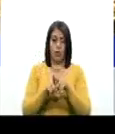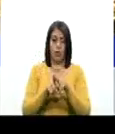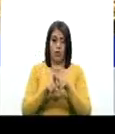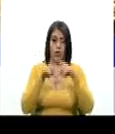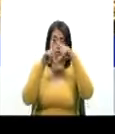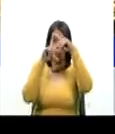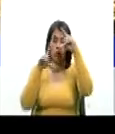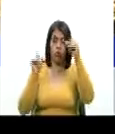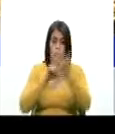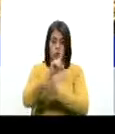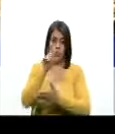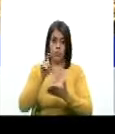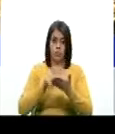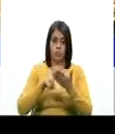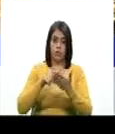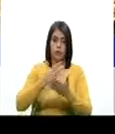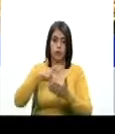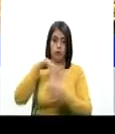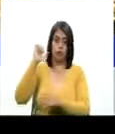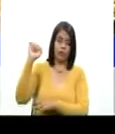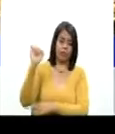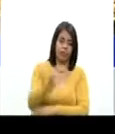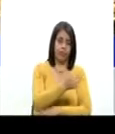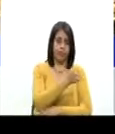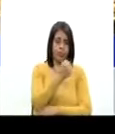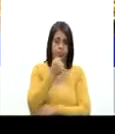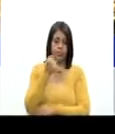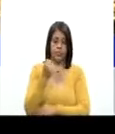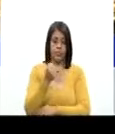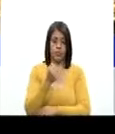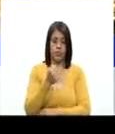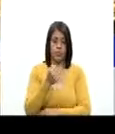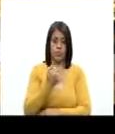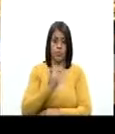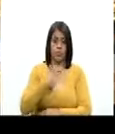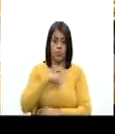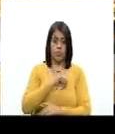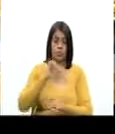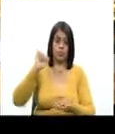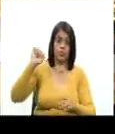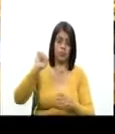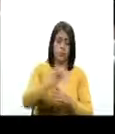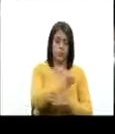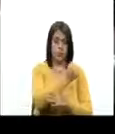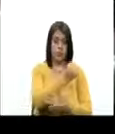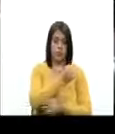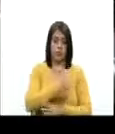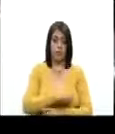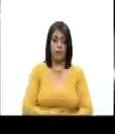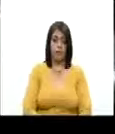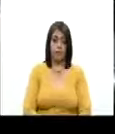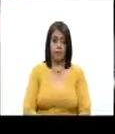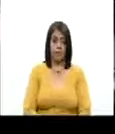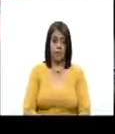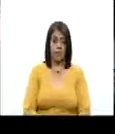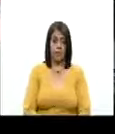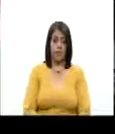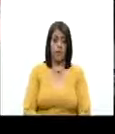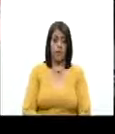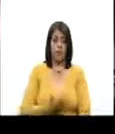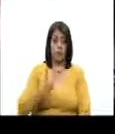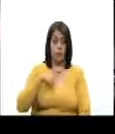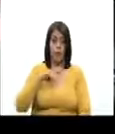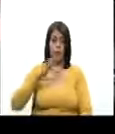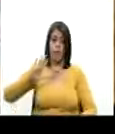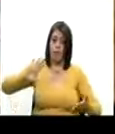llena. Los vamos a derrotar. Los vamos a revolcar. Los vamos